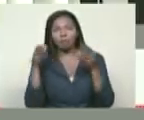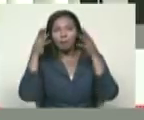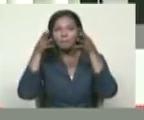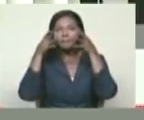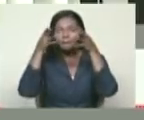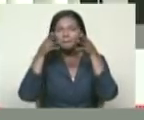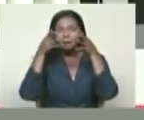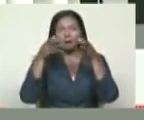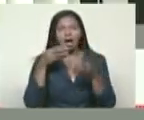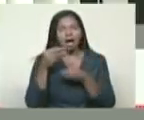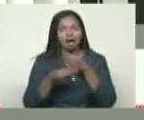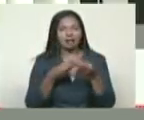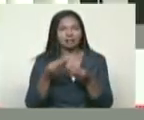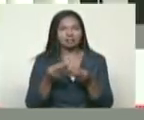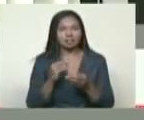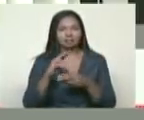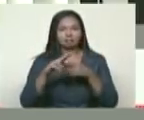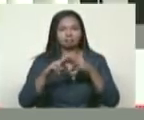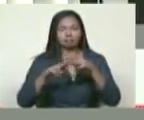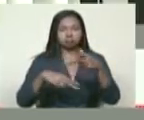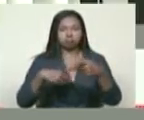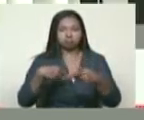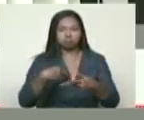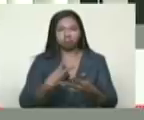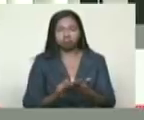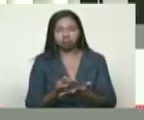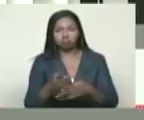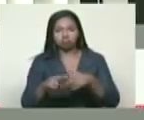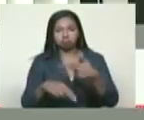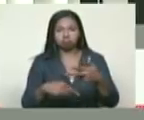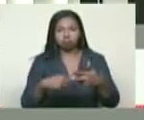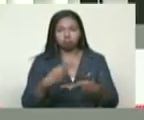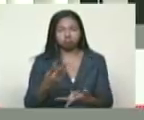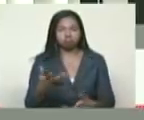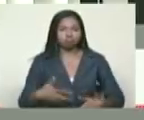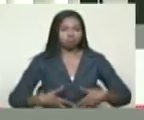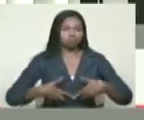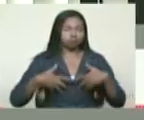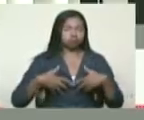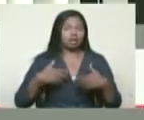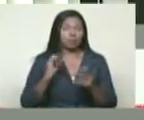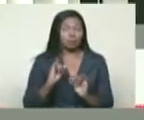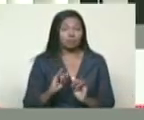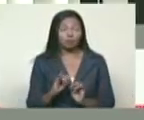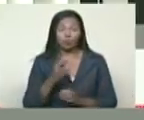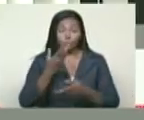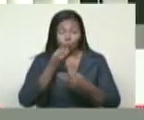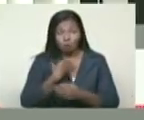los han llevado de torpeza en torpeza, de frustración en frustración. Bueno, aprendan.